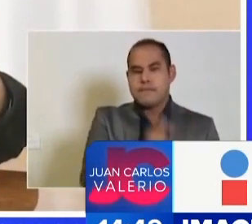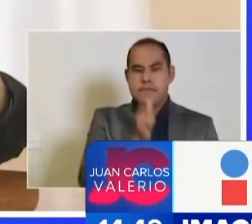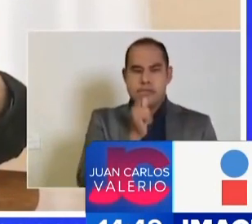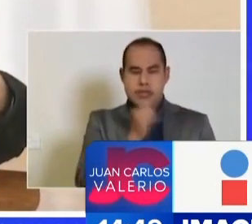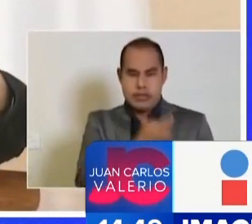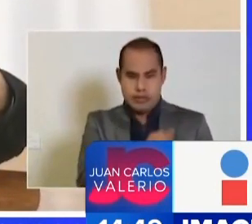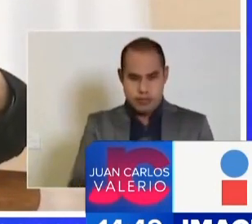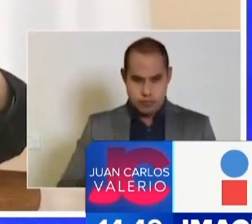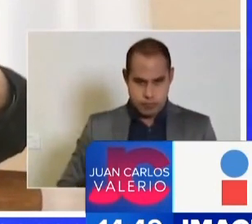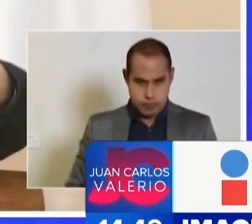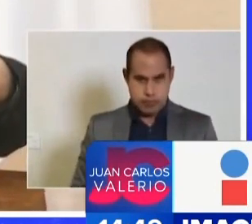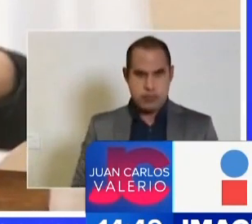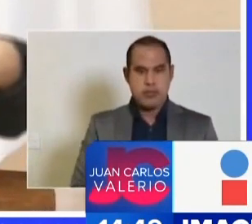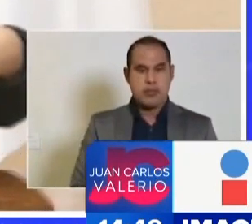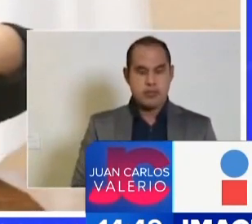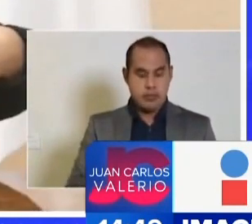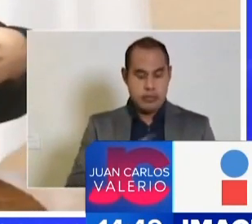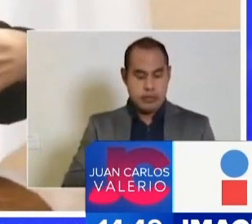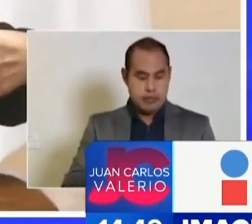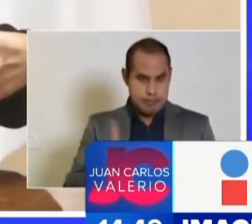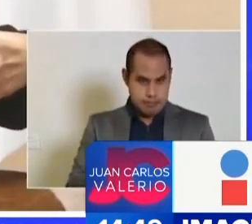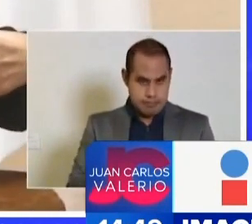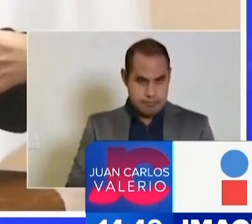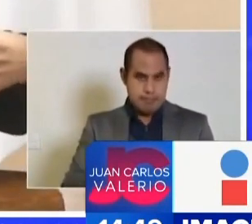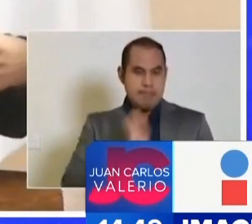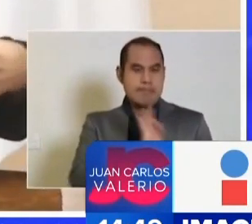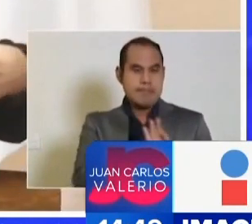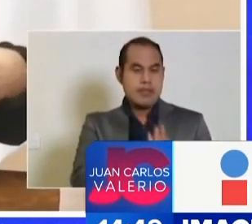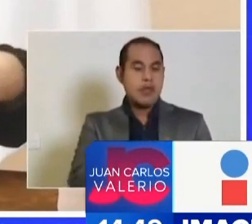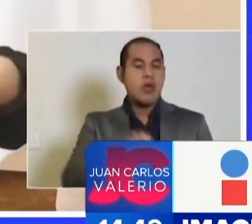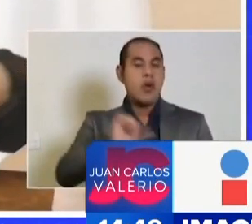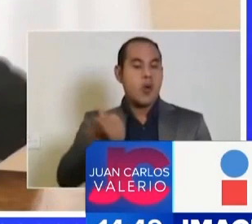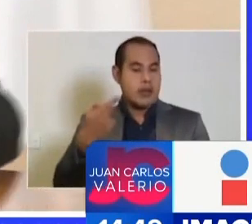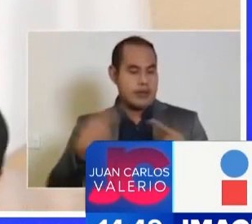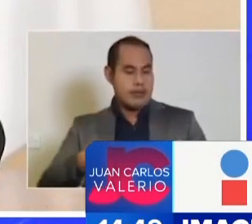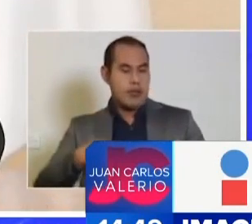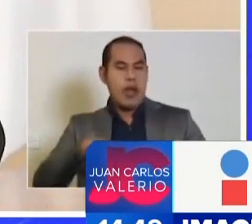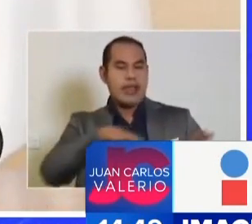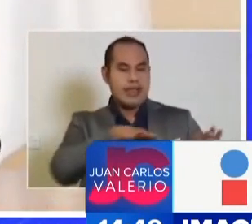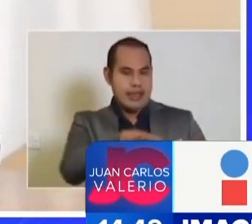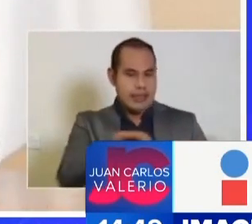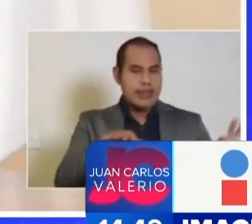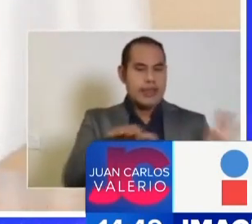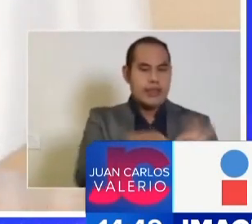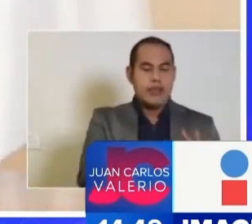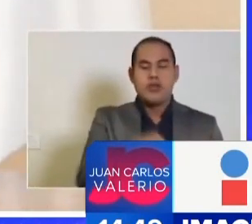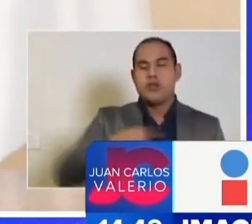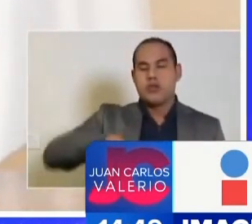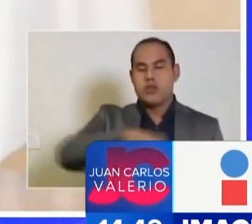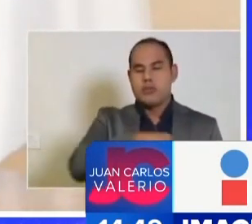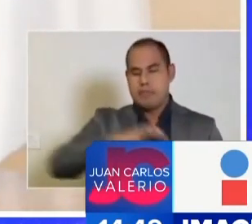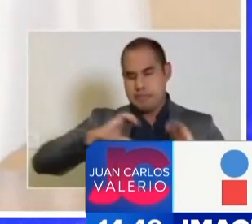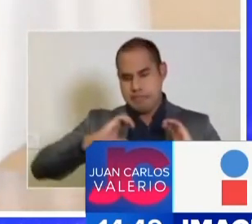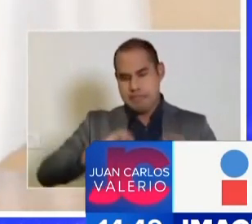municipal y está protegido por gentes. Somos cuidadosos.